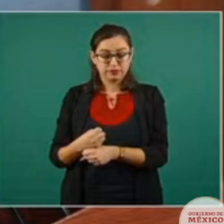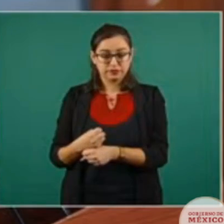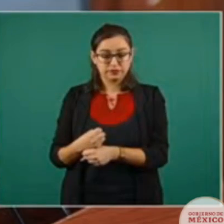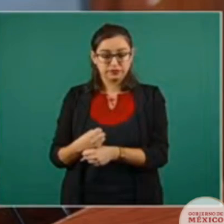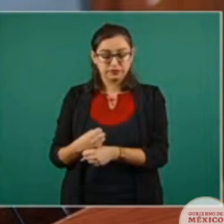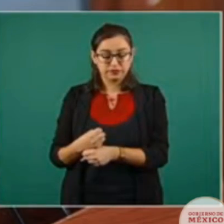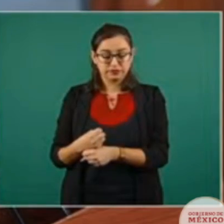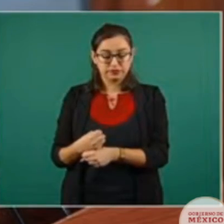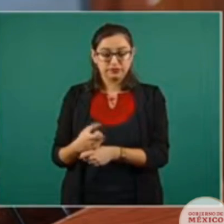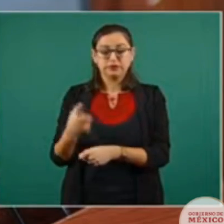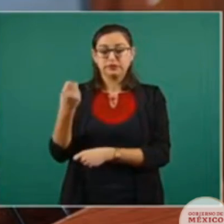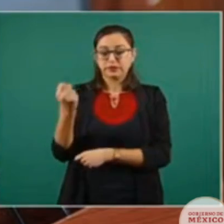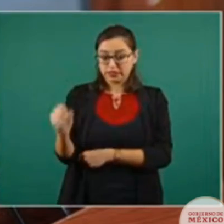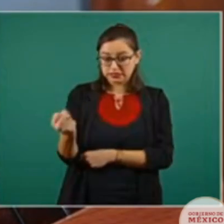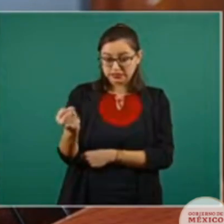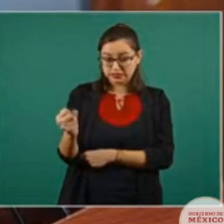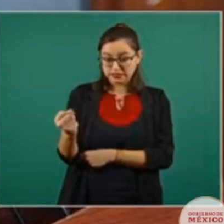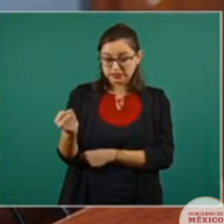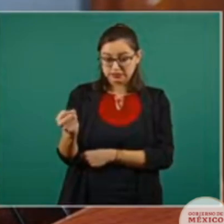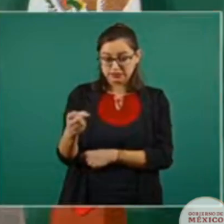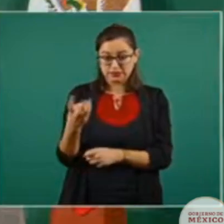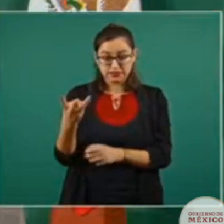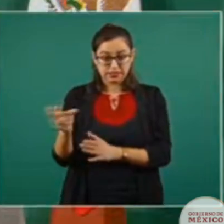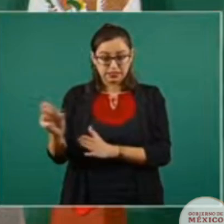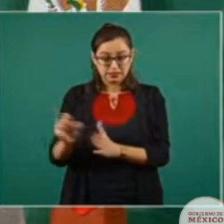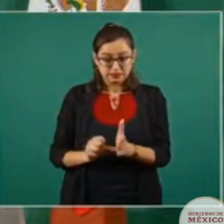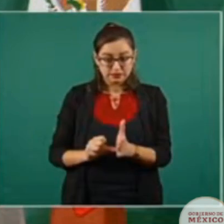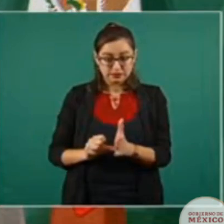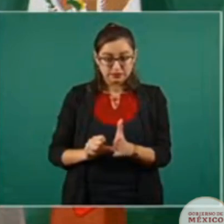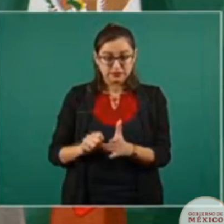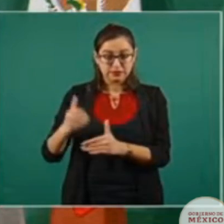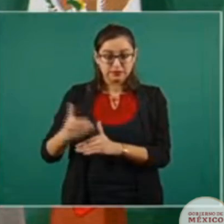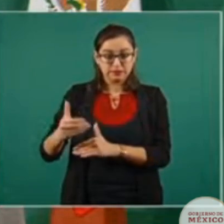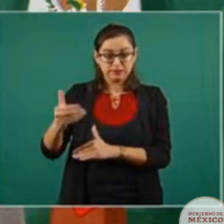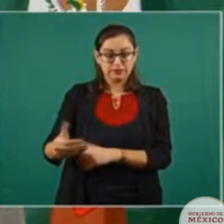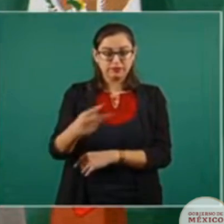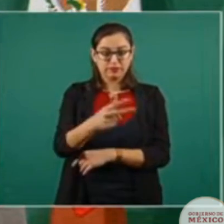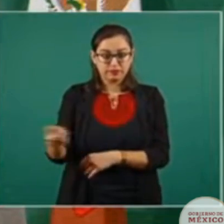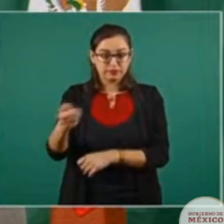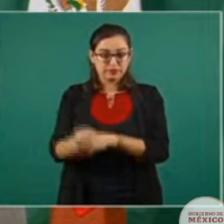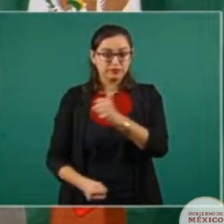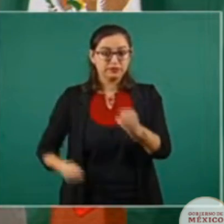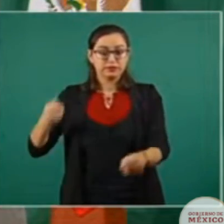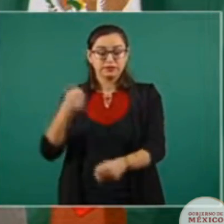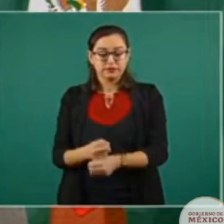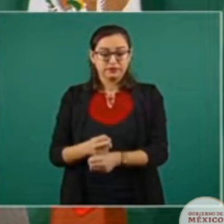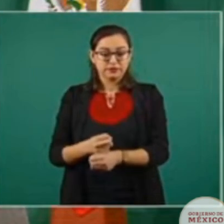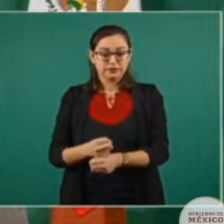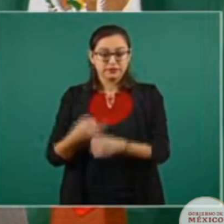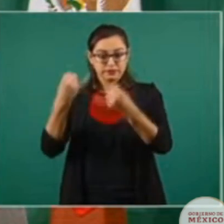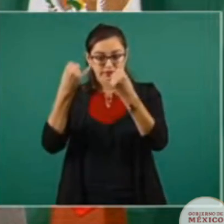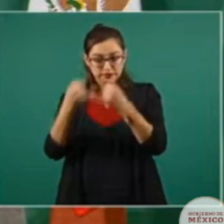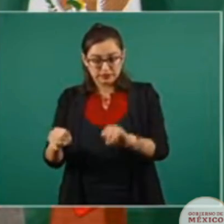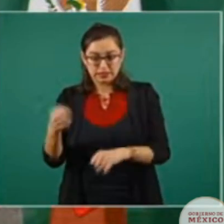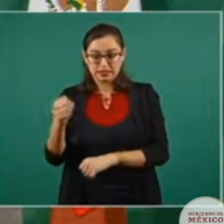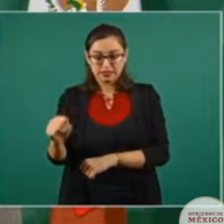es en septiembre, 3 meses, celebrará los primeros 200 años de su vida independiente, es en septiembre